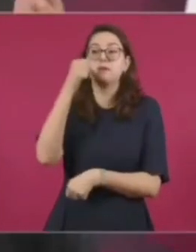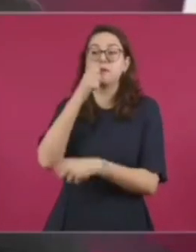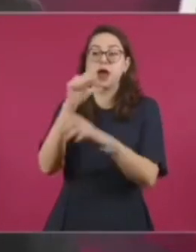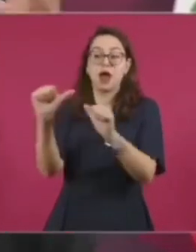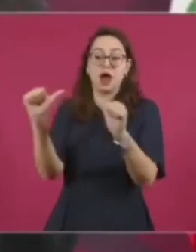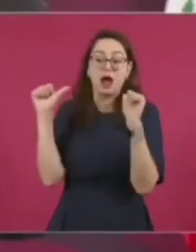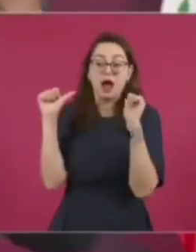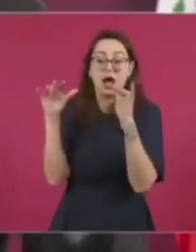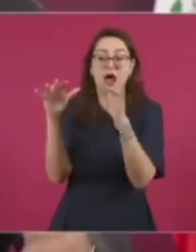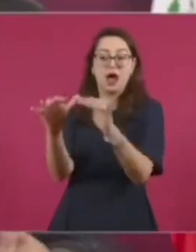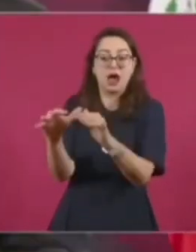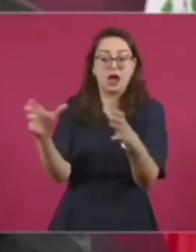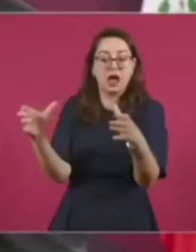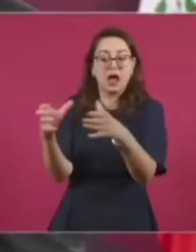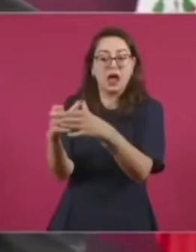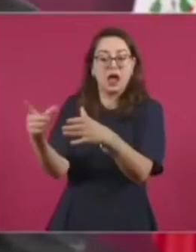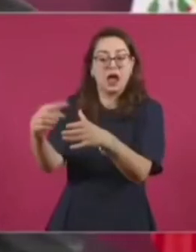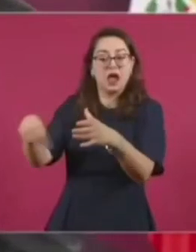de derecha.